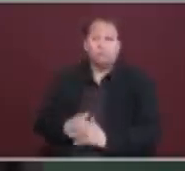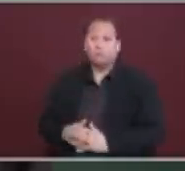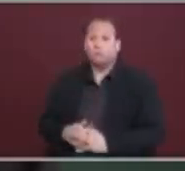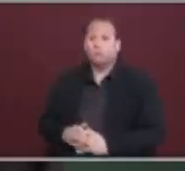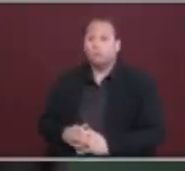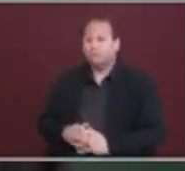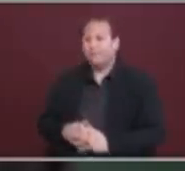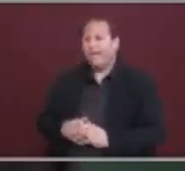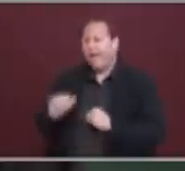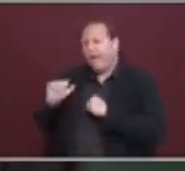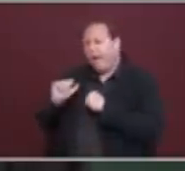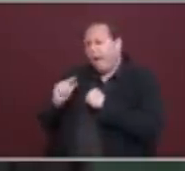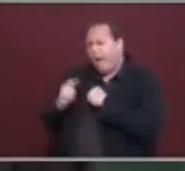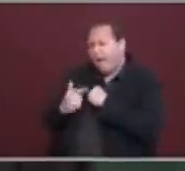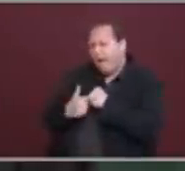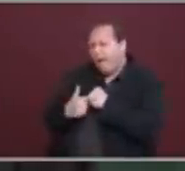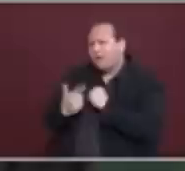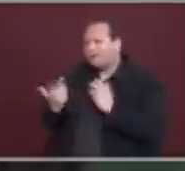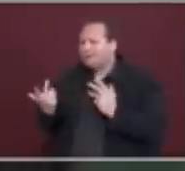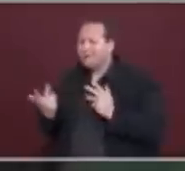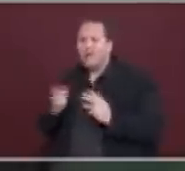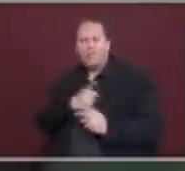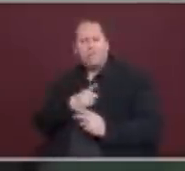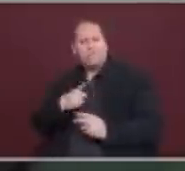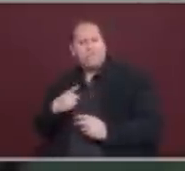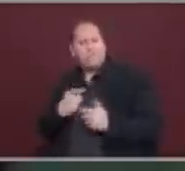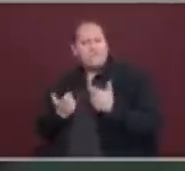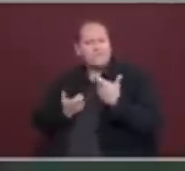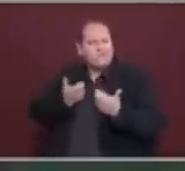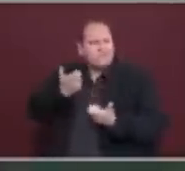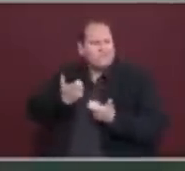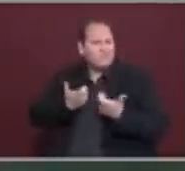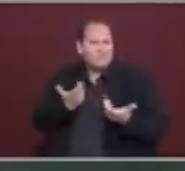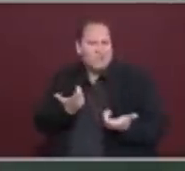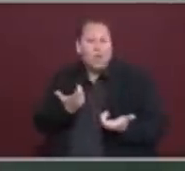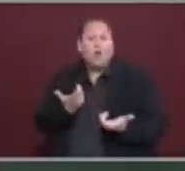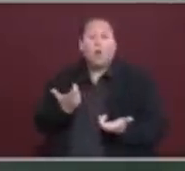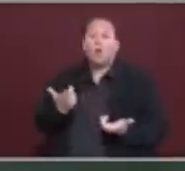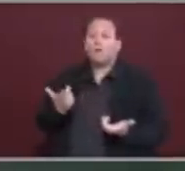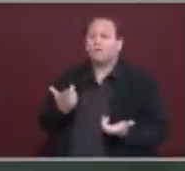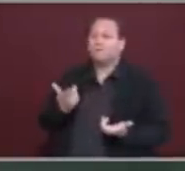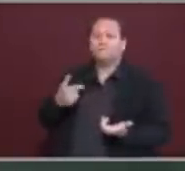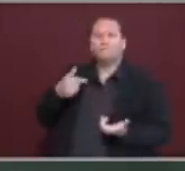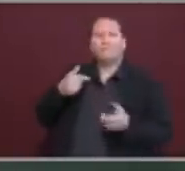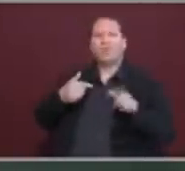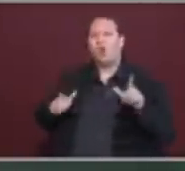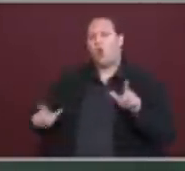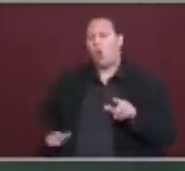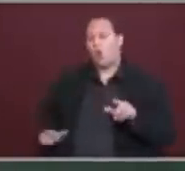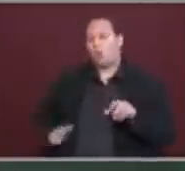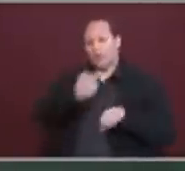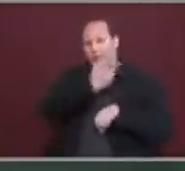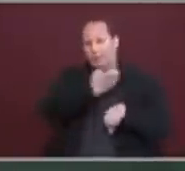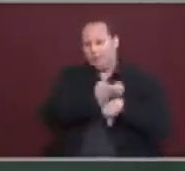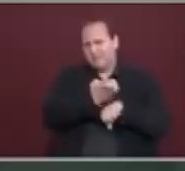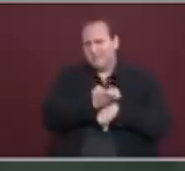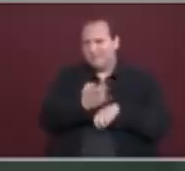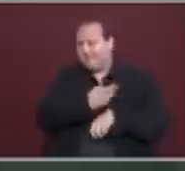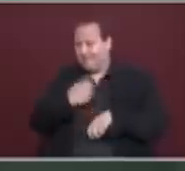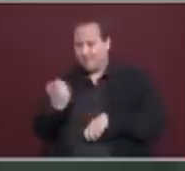alguna deuda con el gobierno de baja california